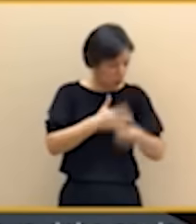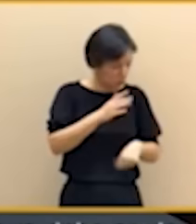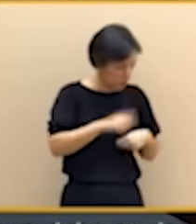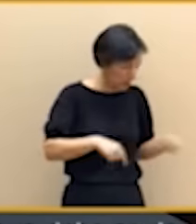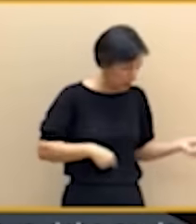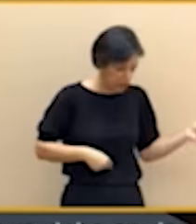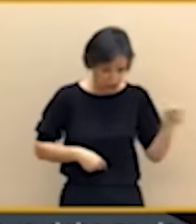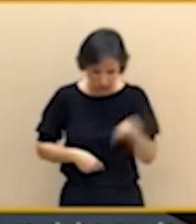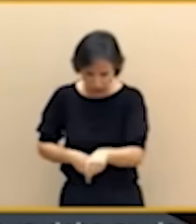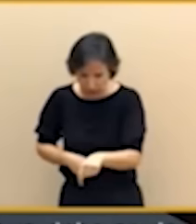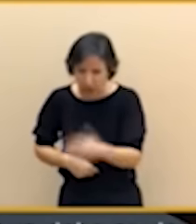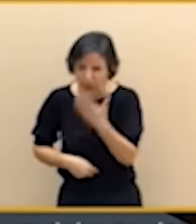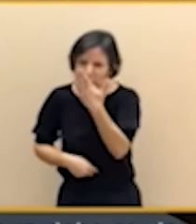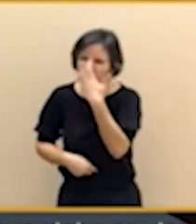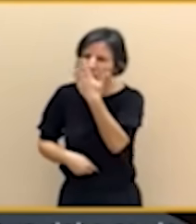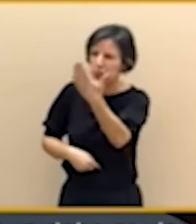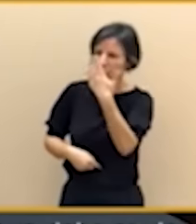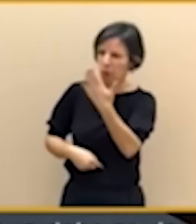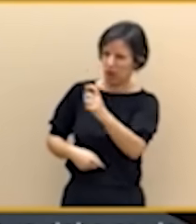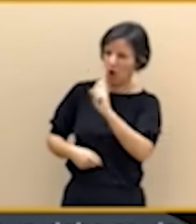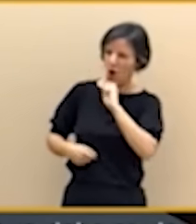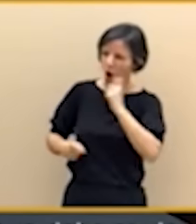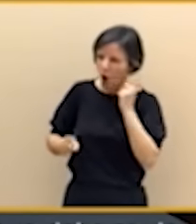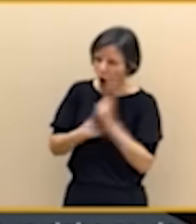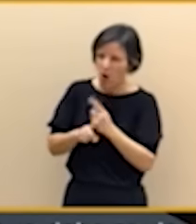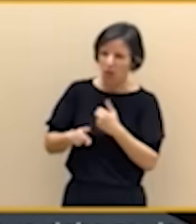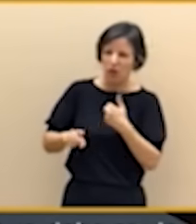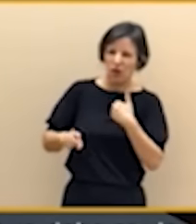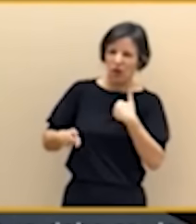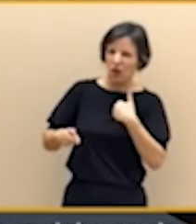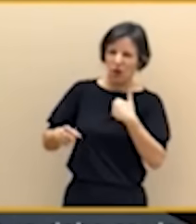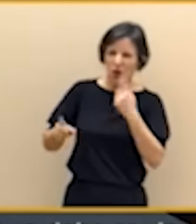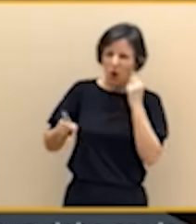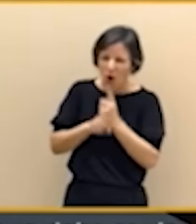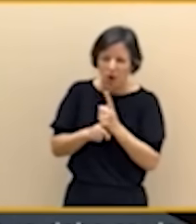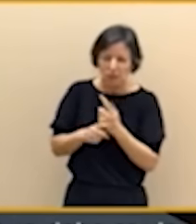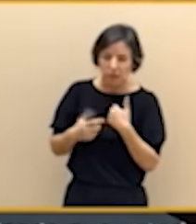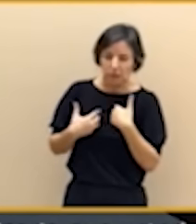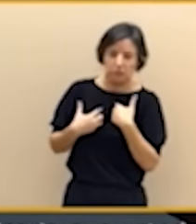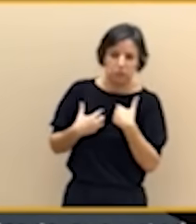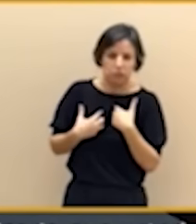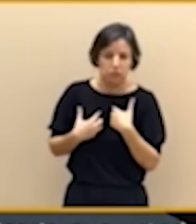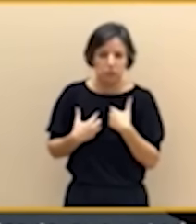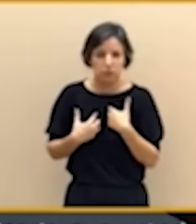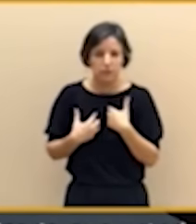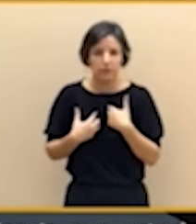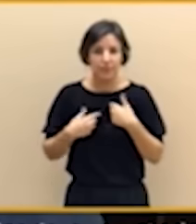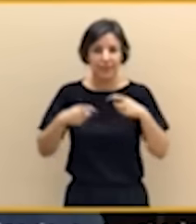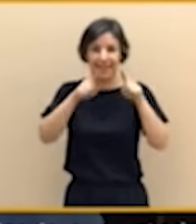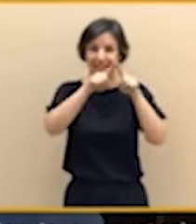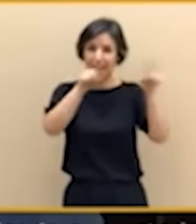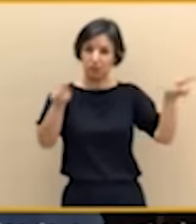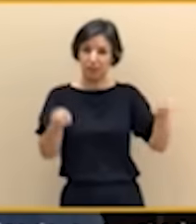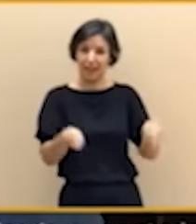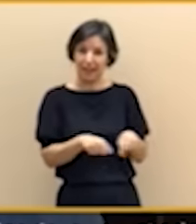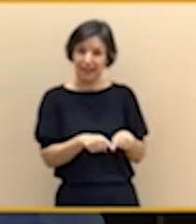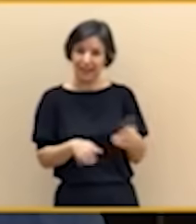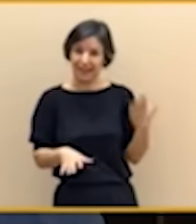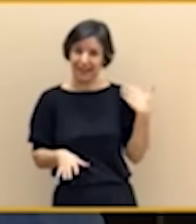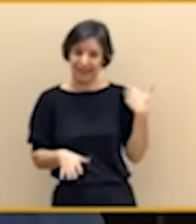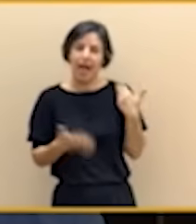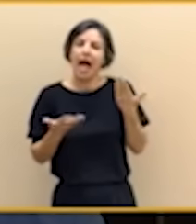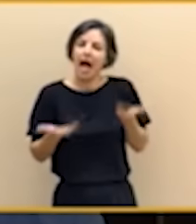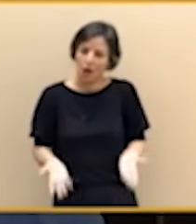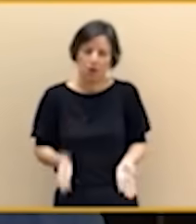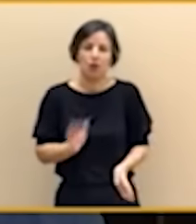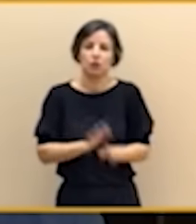aquí. Euskal Herria fue y también ahora será una tierra de acogida. Euskal Herria beti izango da harrera.